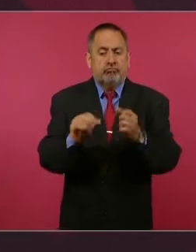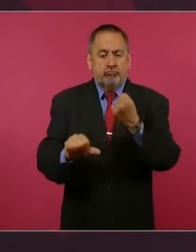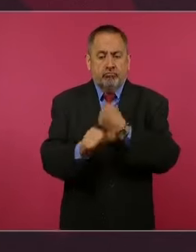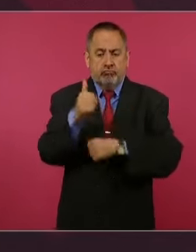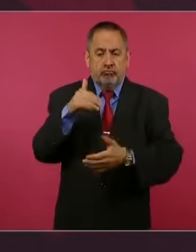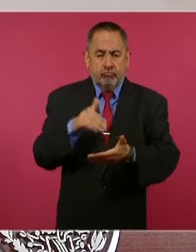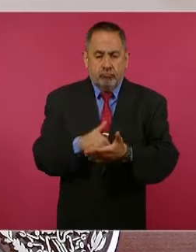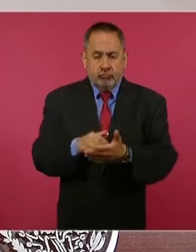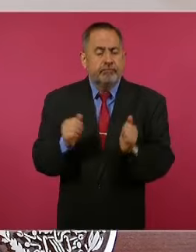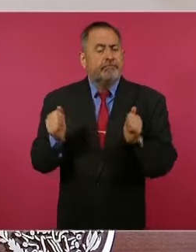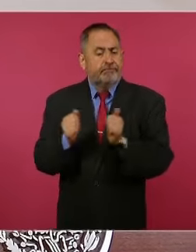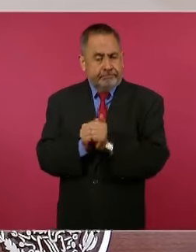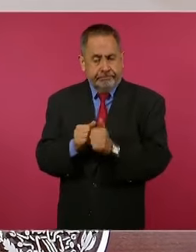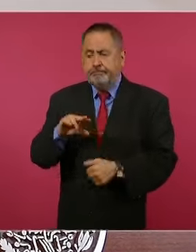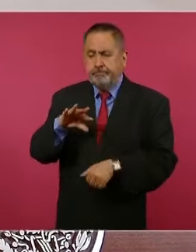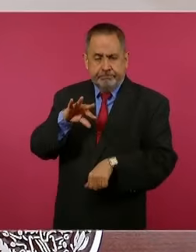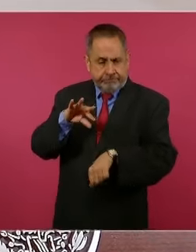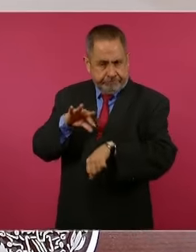con